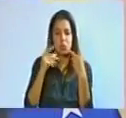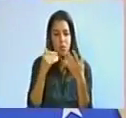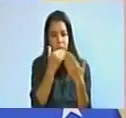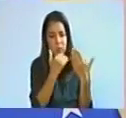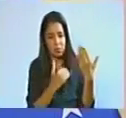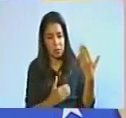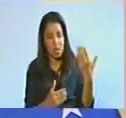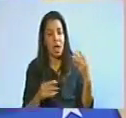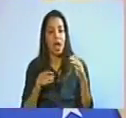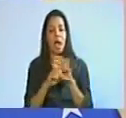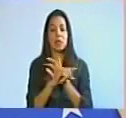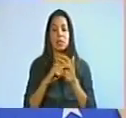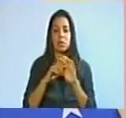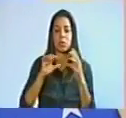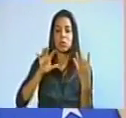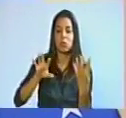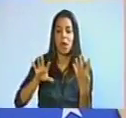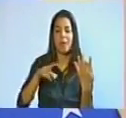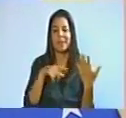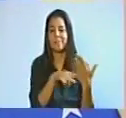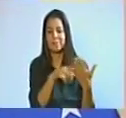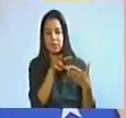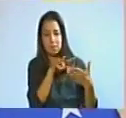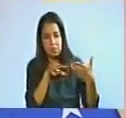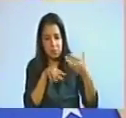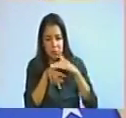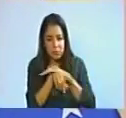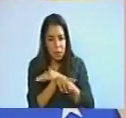9 con todos sus numerales. Todo lo que implica